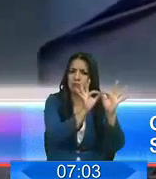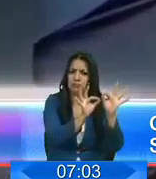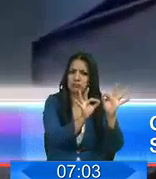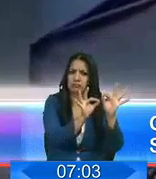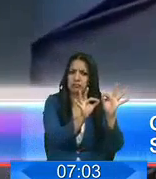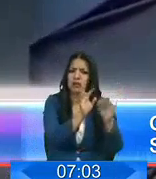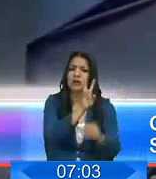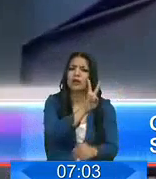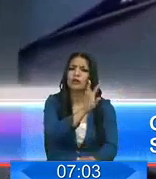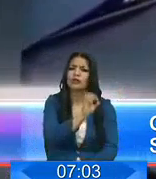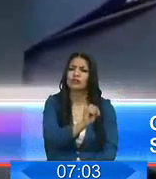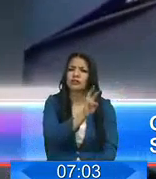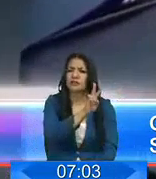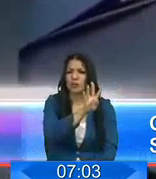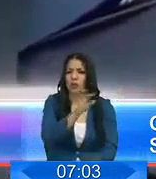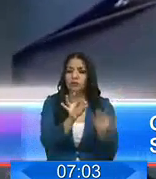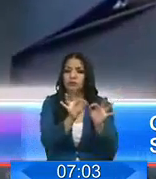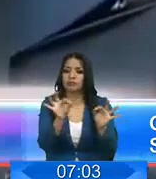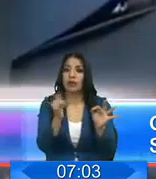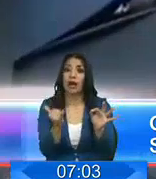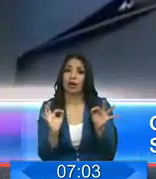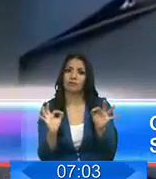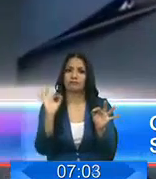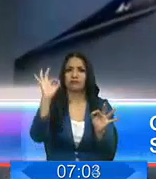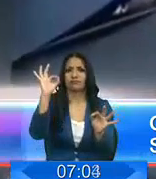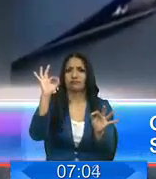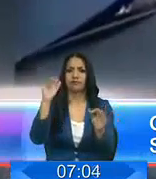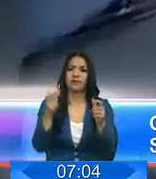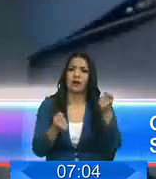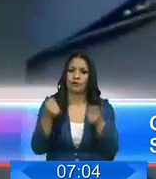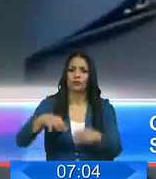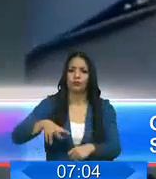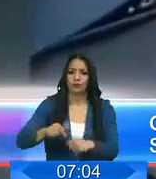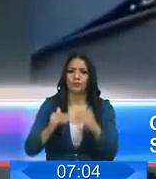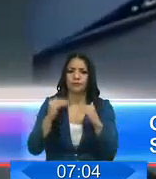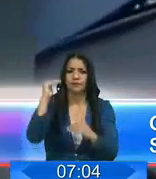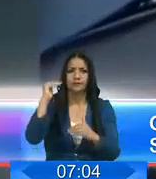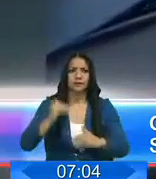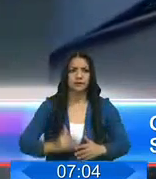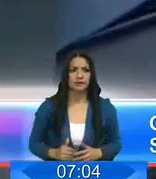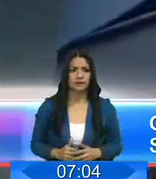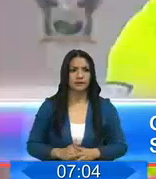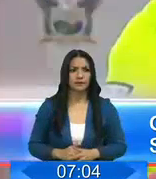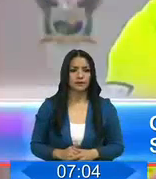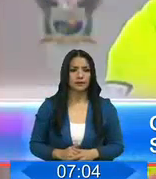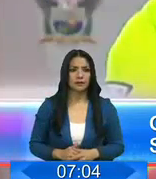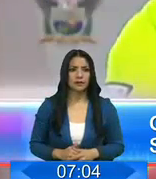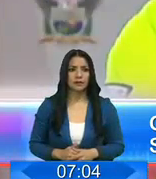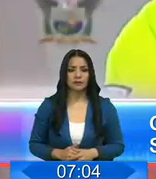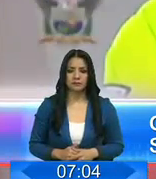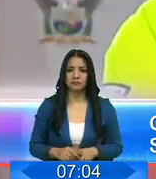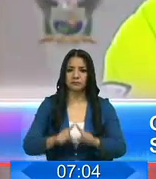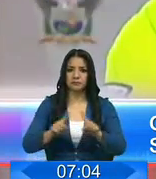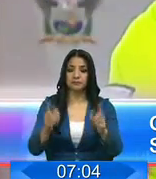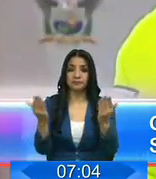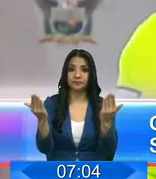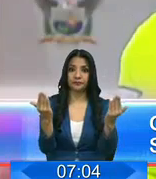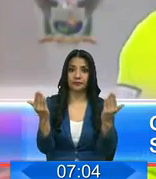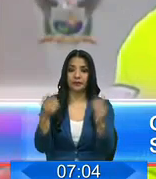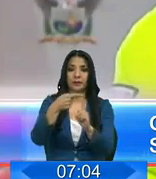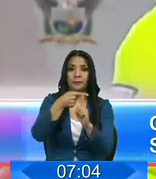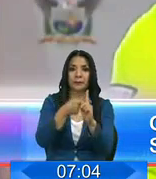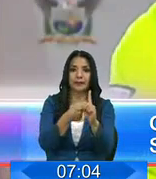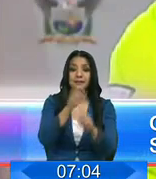a 224 casos de autos robados. Pero si comparamos el mes de enero con el